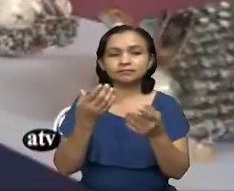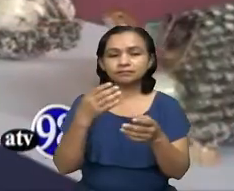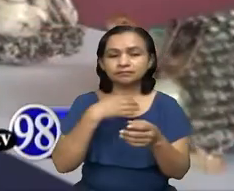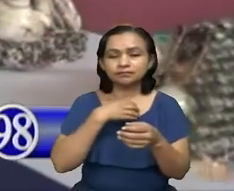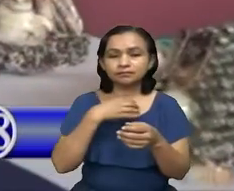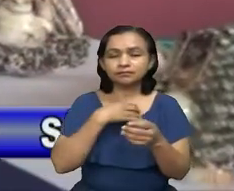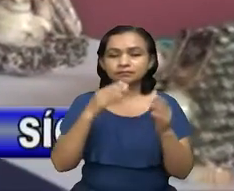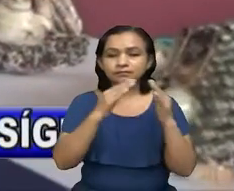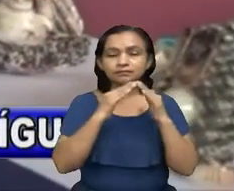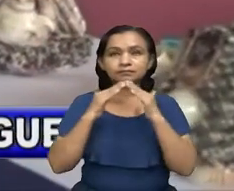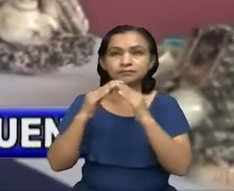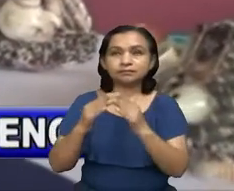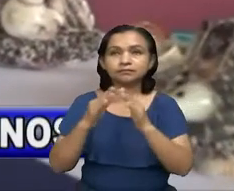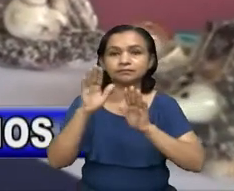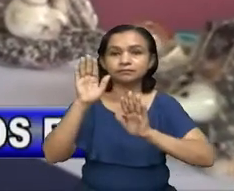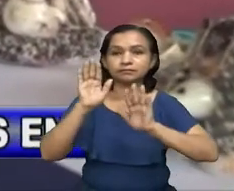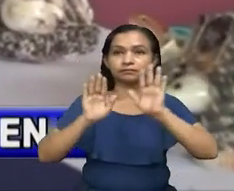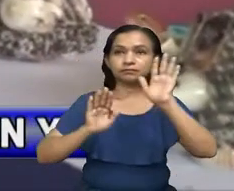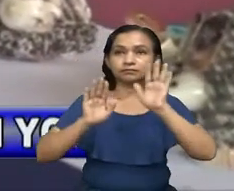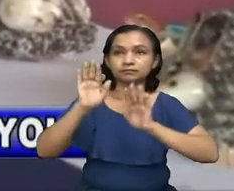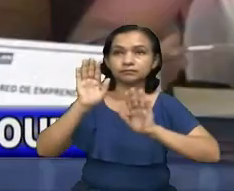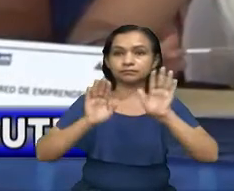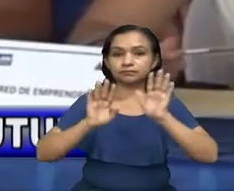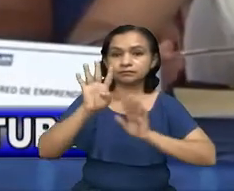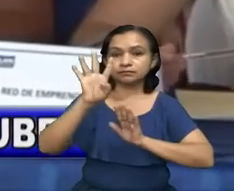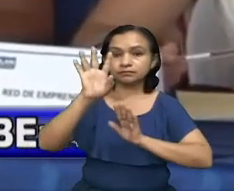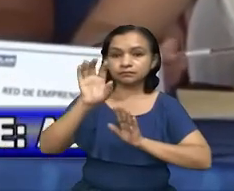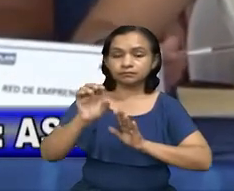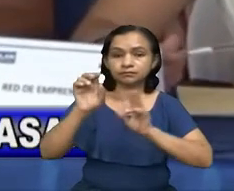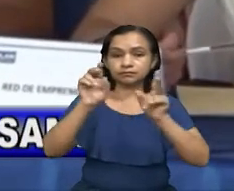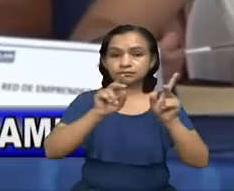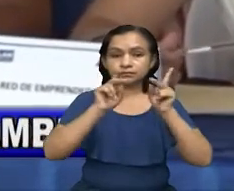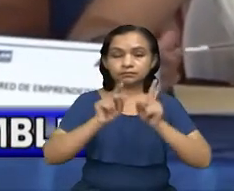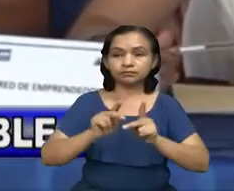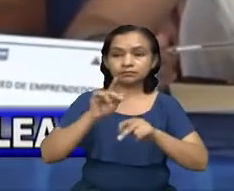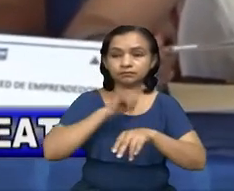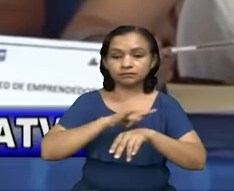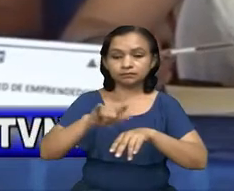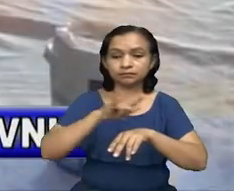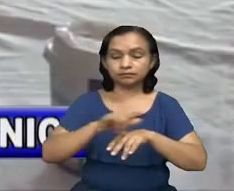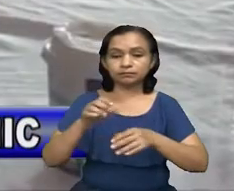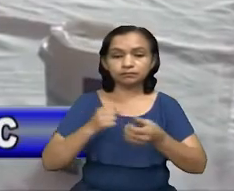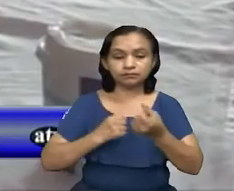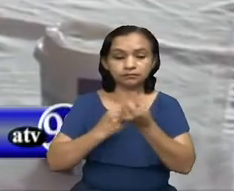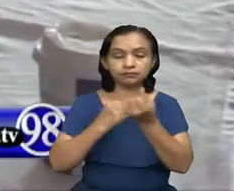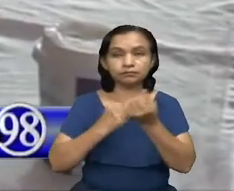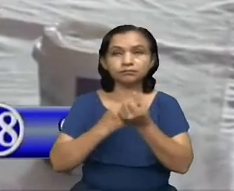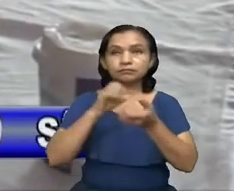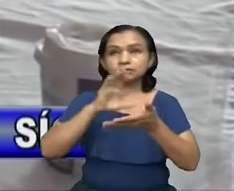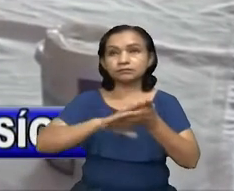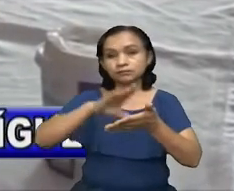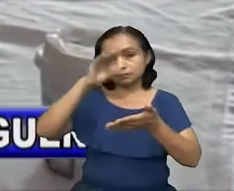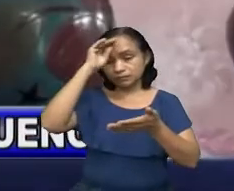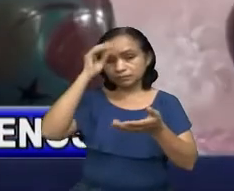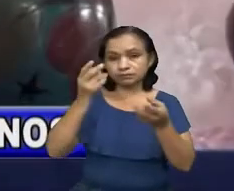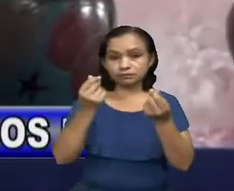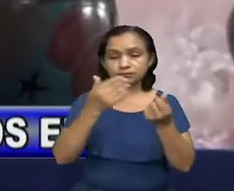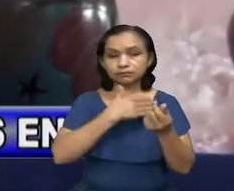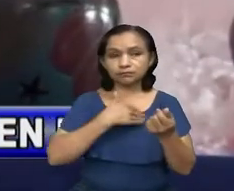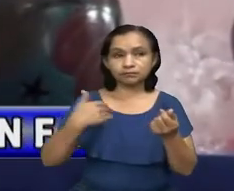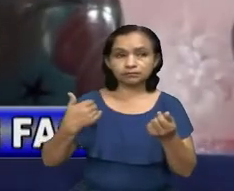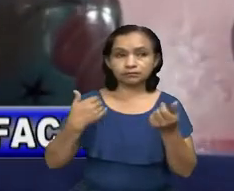comunidad. Con la participación de 40 protagonistas, se busca contribuir al empoderamiento económico para mejorar